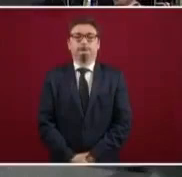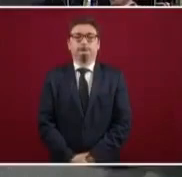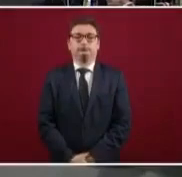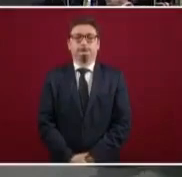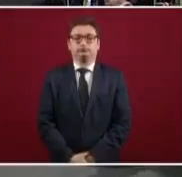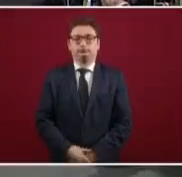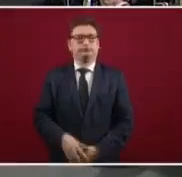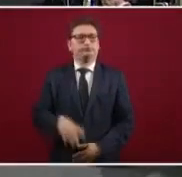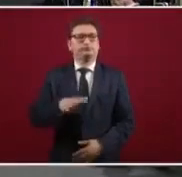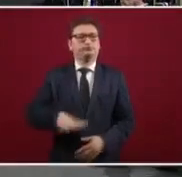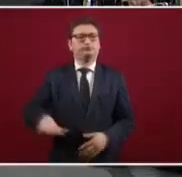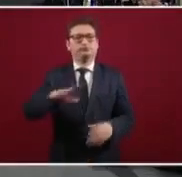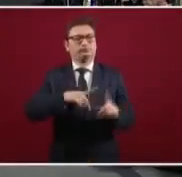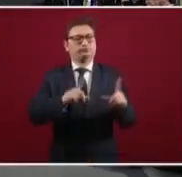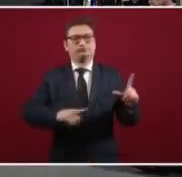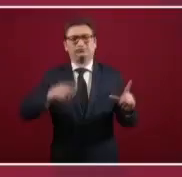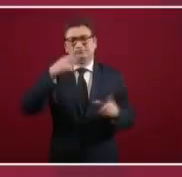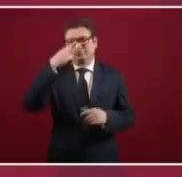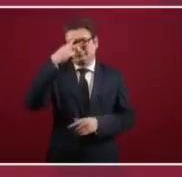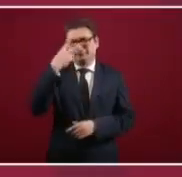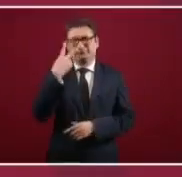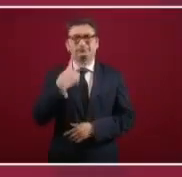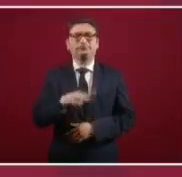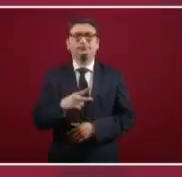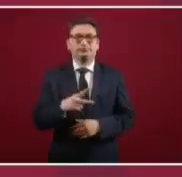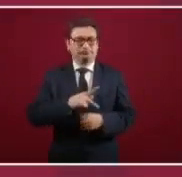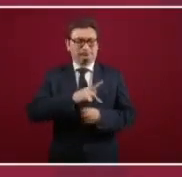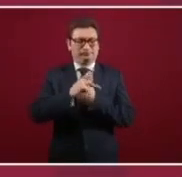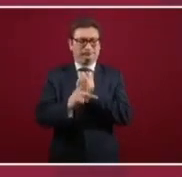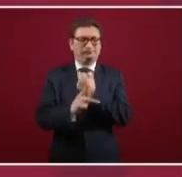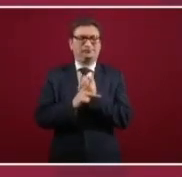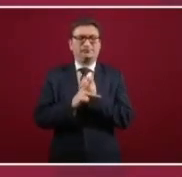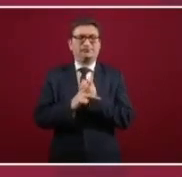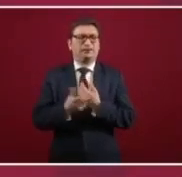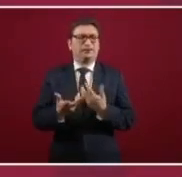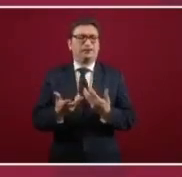méxico es de los países